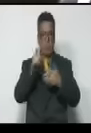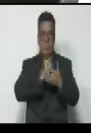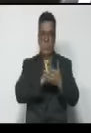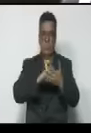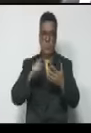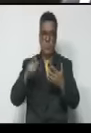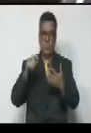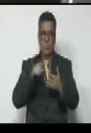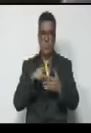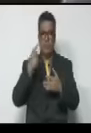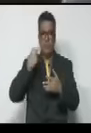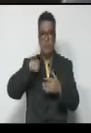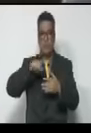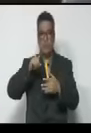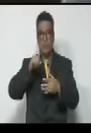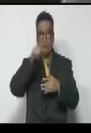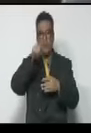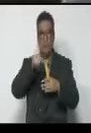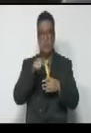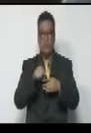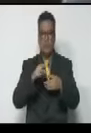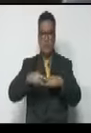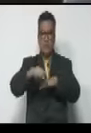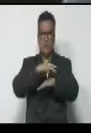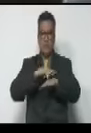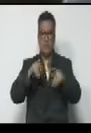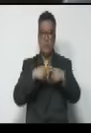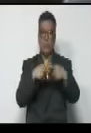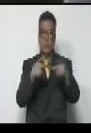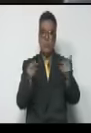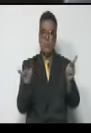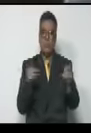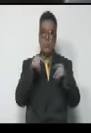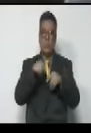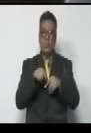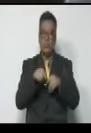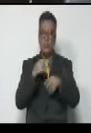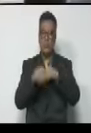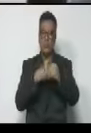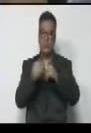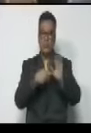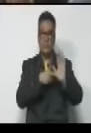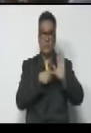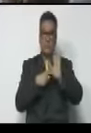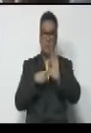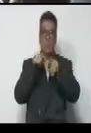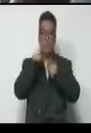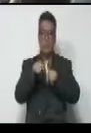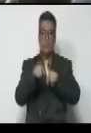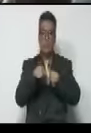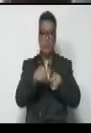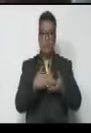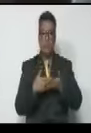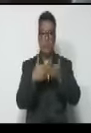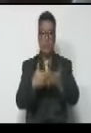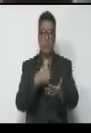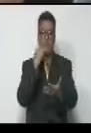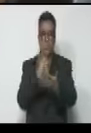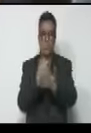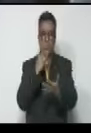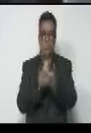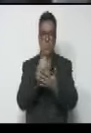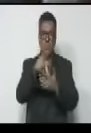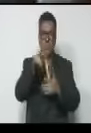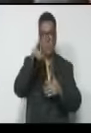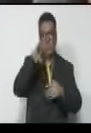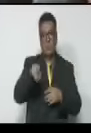escrito, debemos querellarnos ante el Ministerio Público por imputación de hecho punible y que ella vaya a presentar las pruebas. Y si